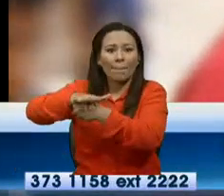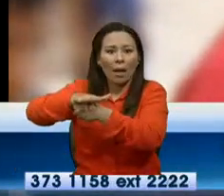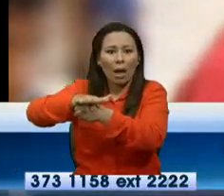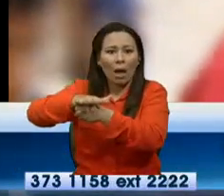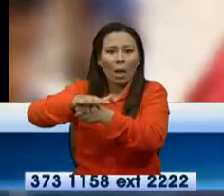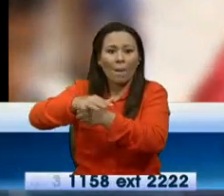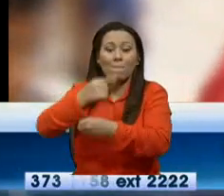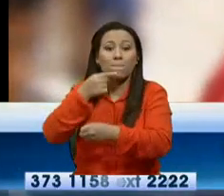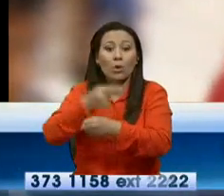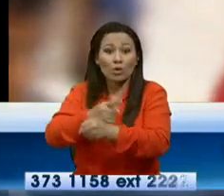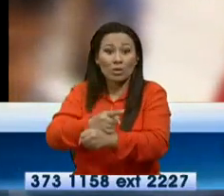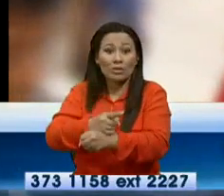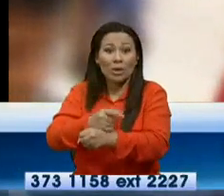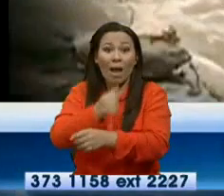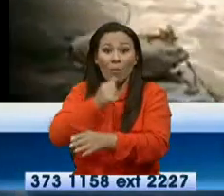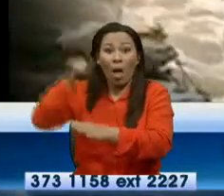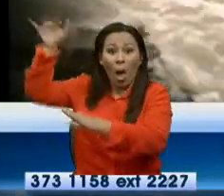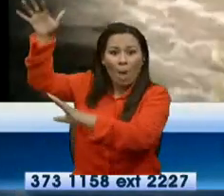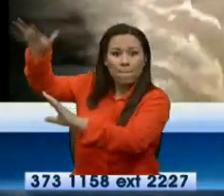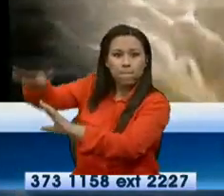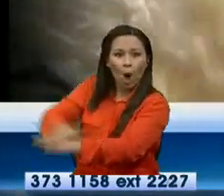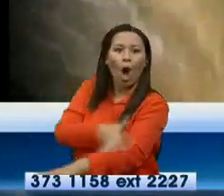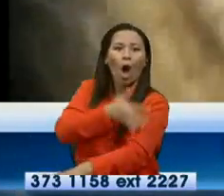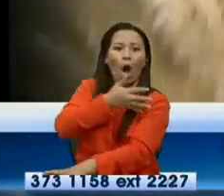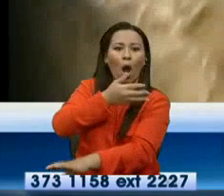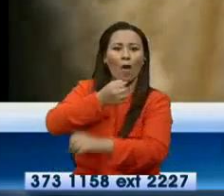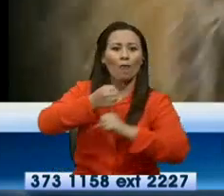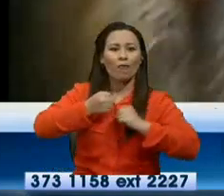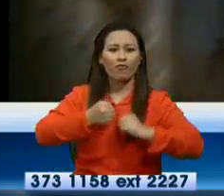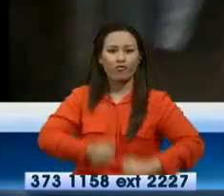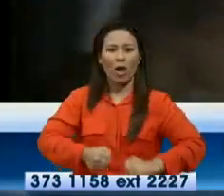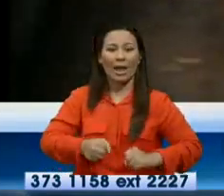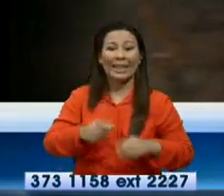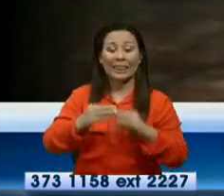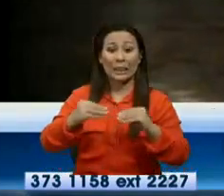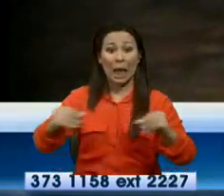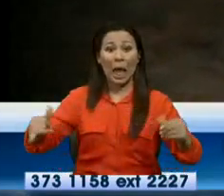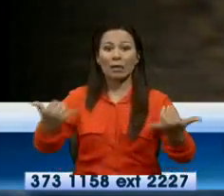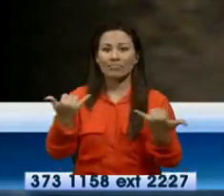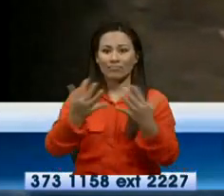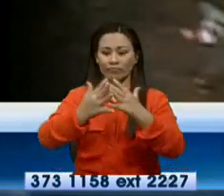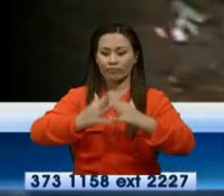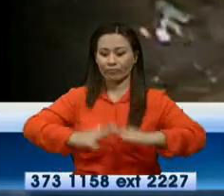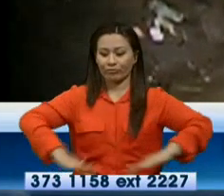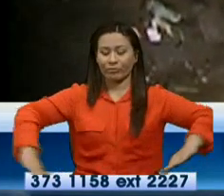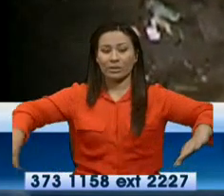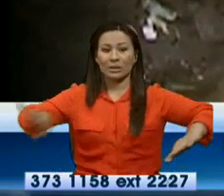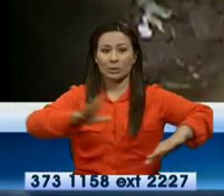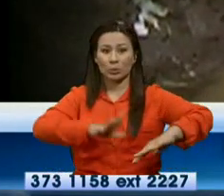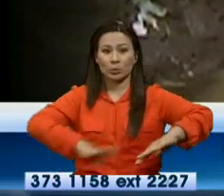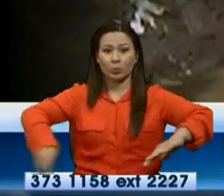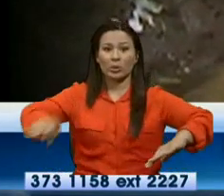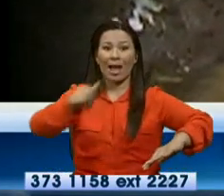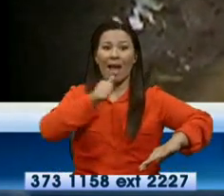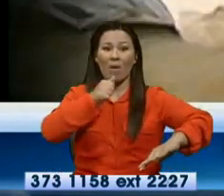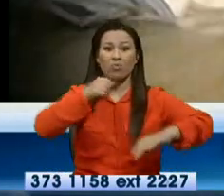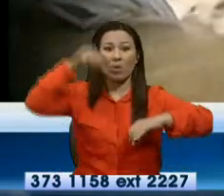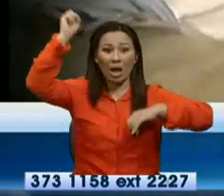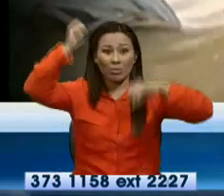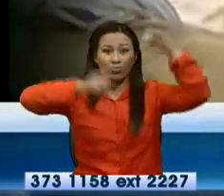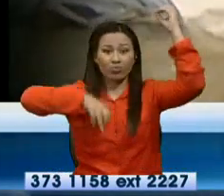entonces cosa que el agua se viene para acá. Lo que antes era parte de un terreno, ahora es la zanja por donde circula el agua de